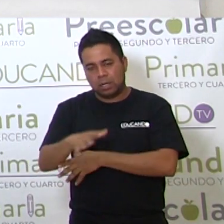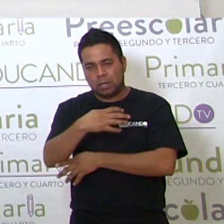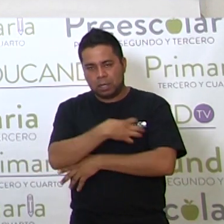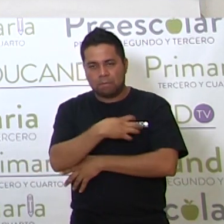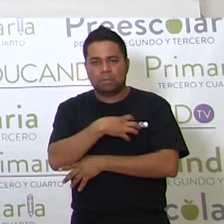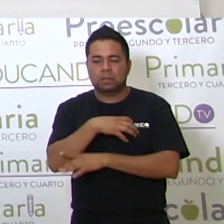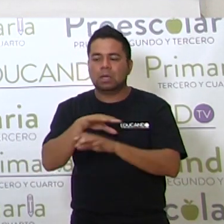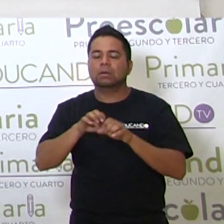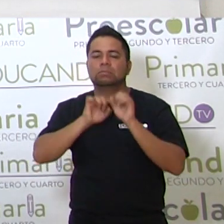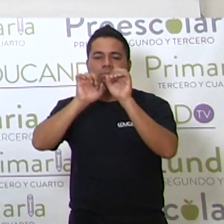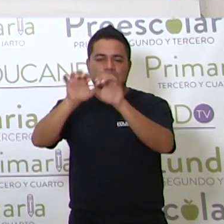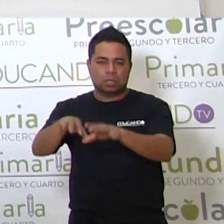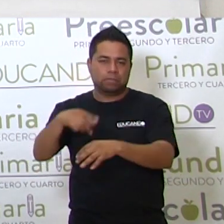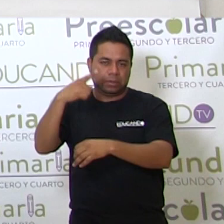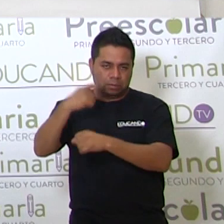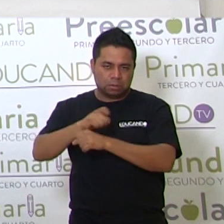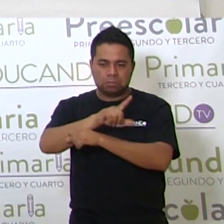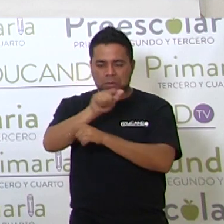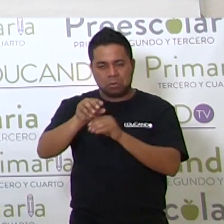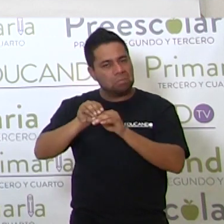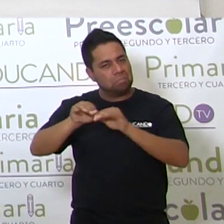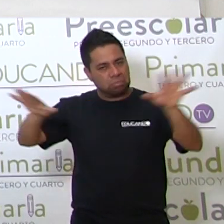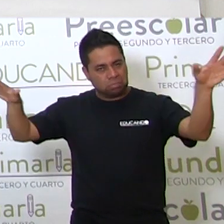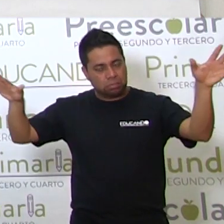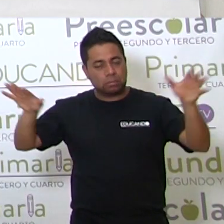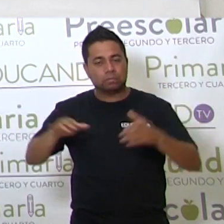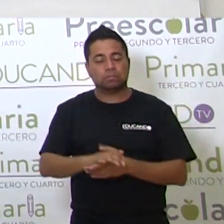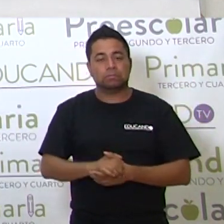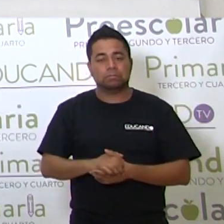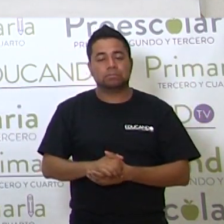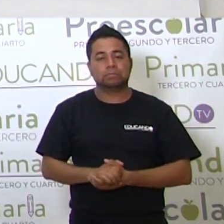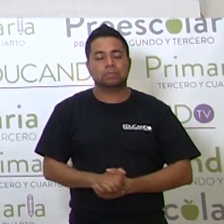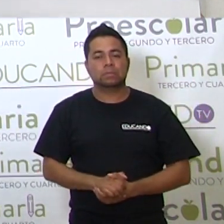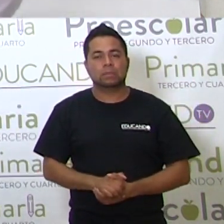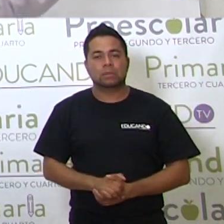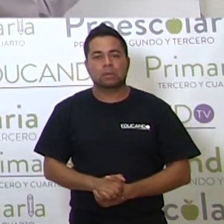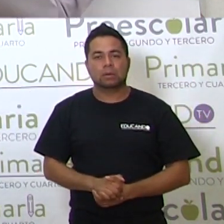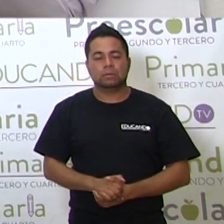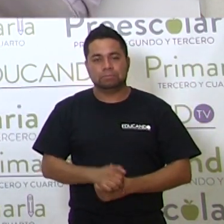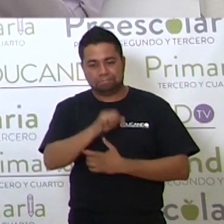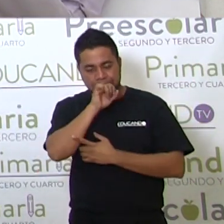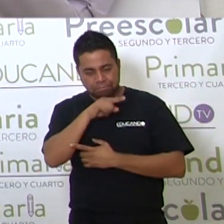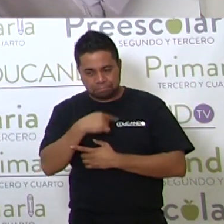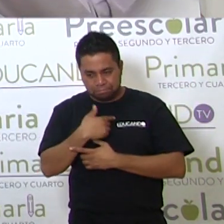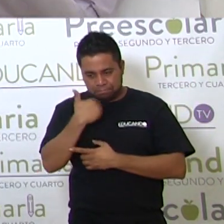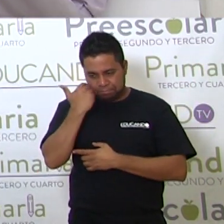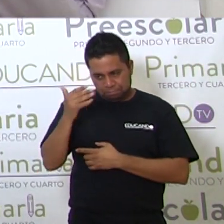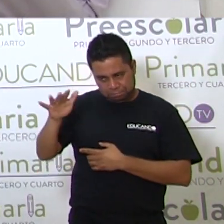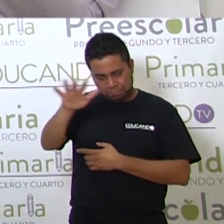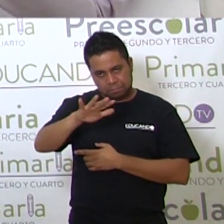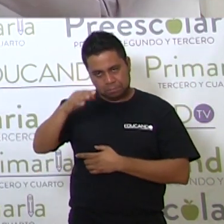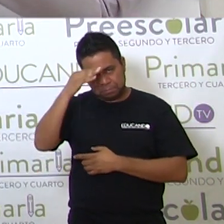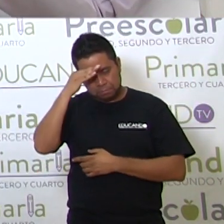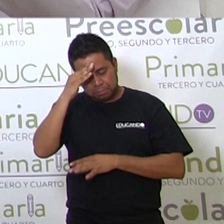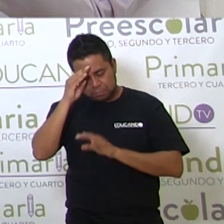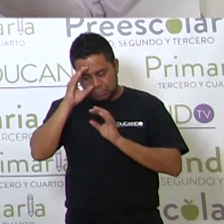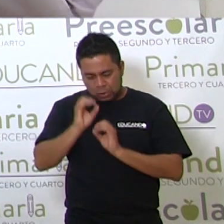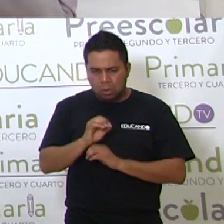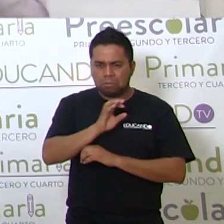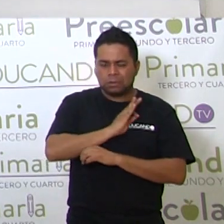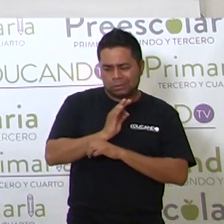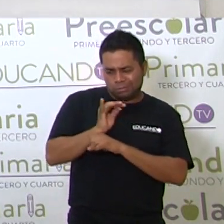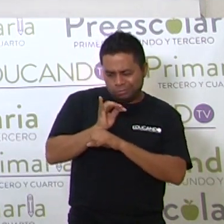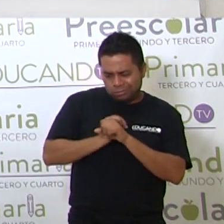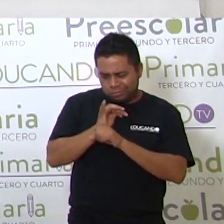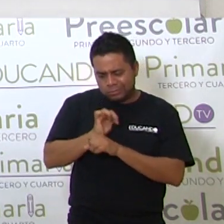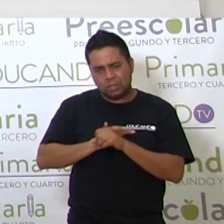estas grandes metrópolis. Arte moderno, Ciudad de México. Aquí también quiero que ustedes piensen o investiguen qué